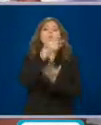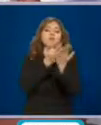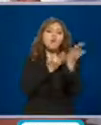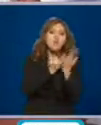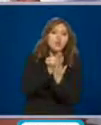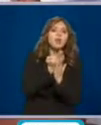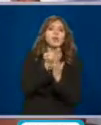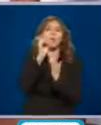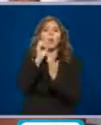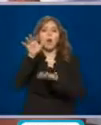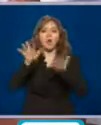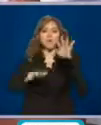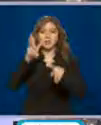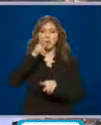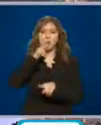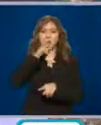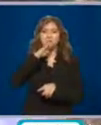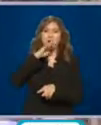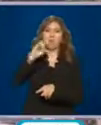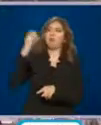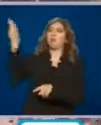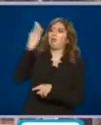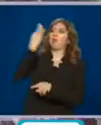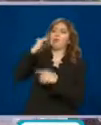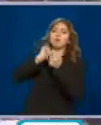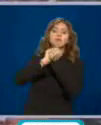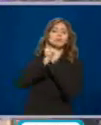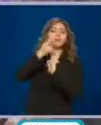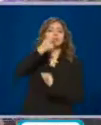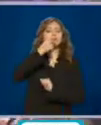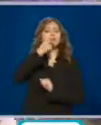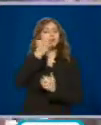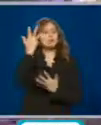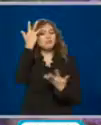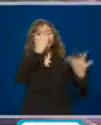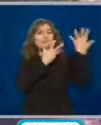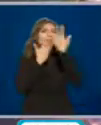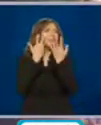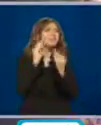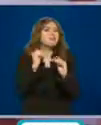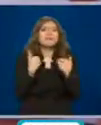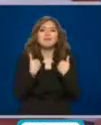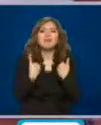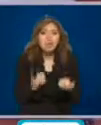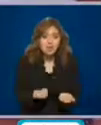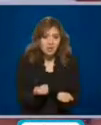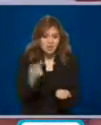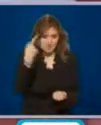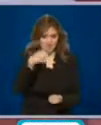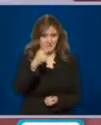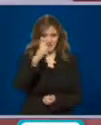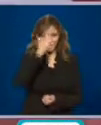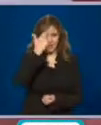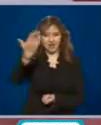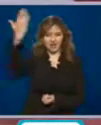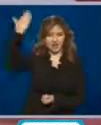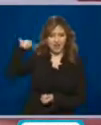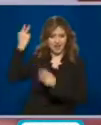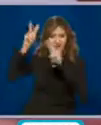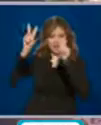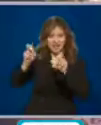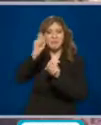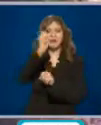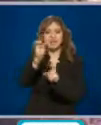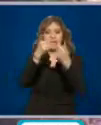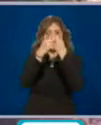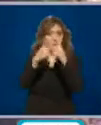todavía como más confuso a nivel emocional. Entonces, sí es bien importante, como el otro día que hablábamos del divorcio, ¿no? O sea, que los papás recuerden que